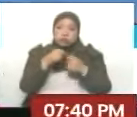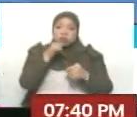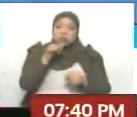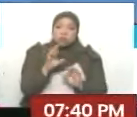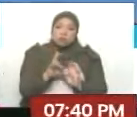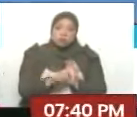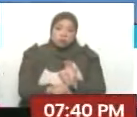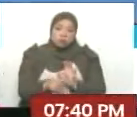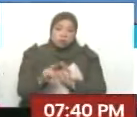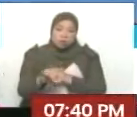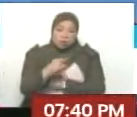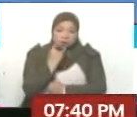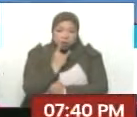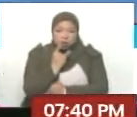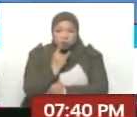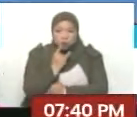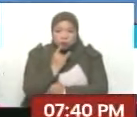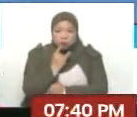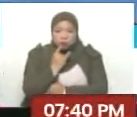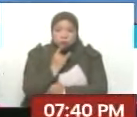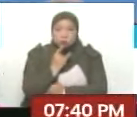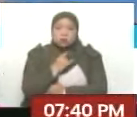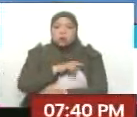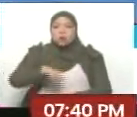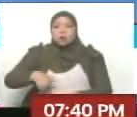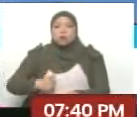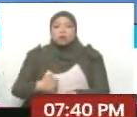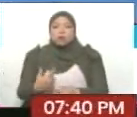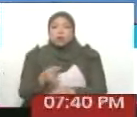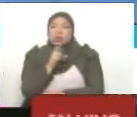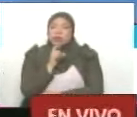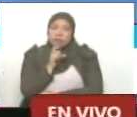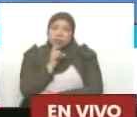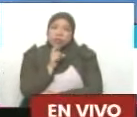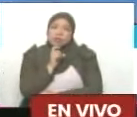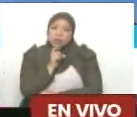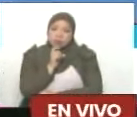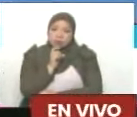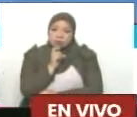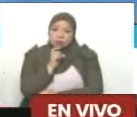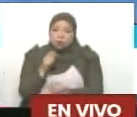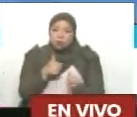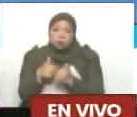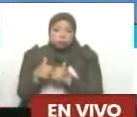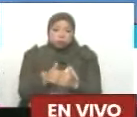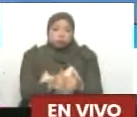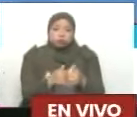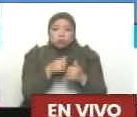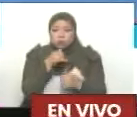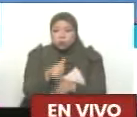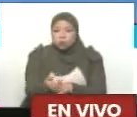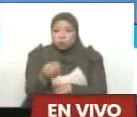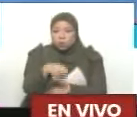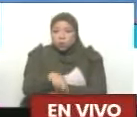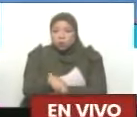ladrones, de los traidores. Y nosotros pariendo, perseguidos, amenazados,